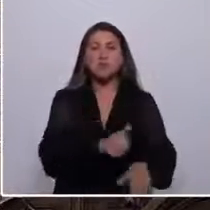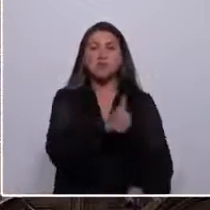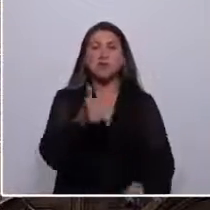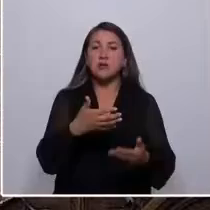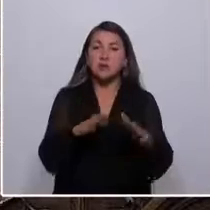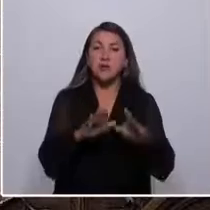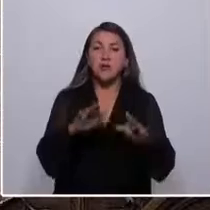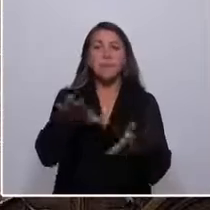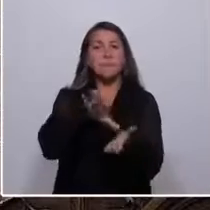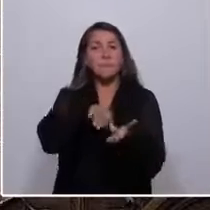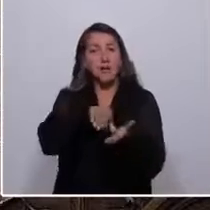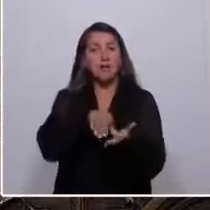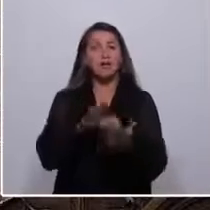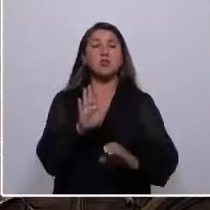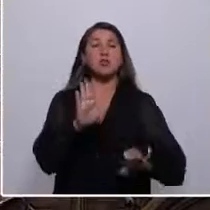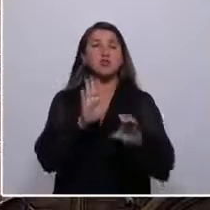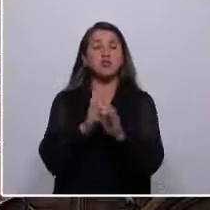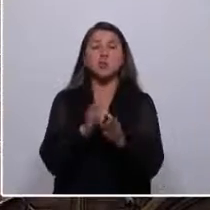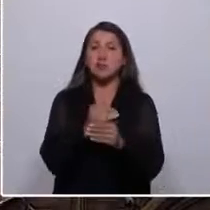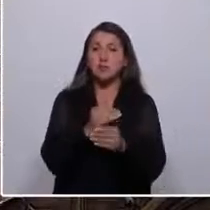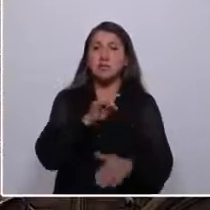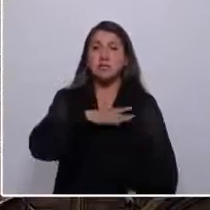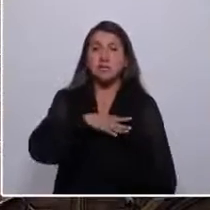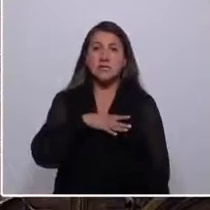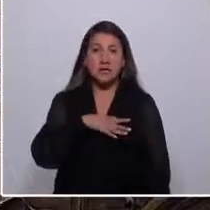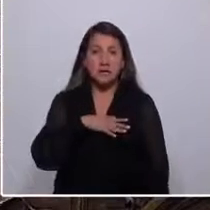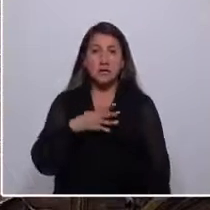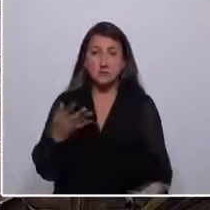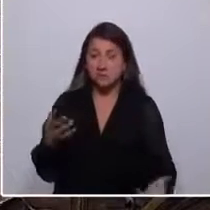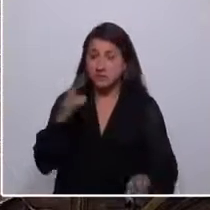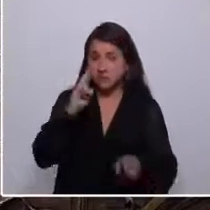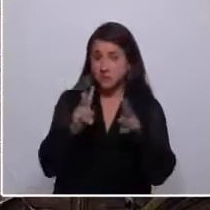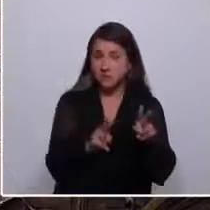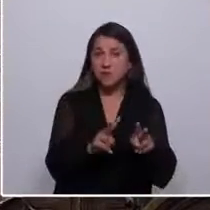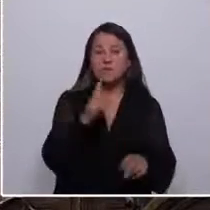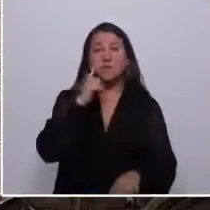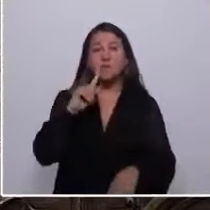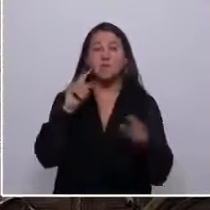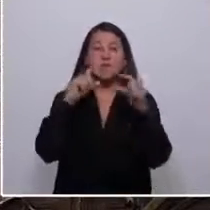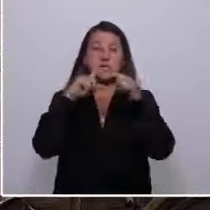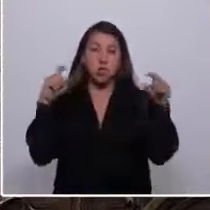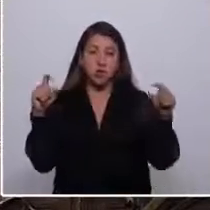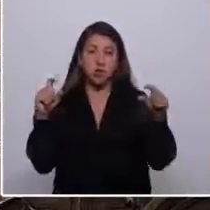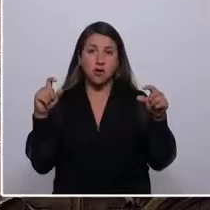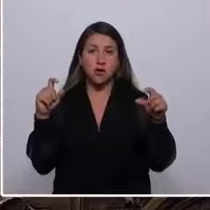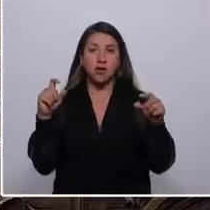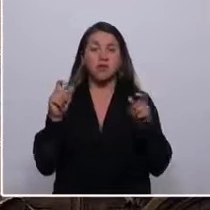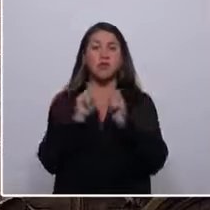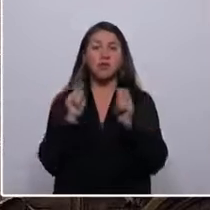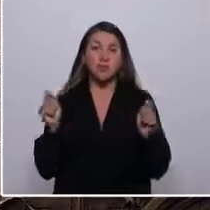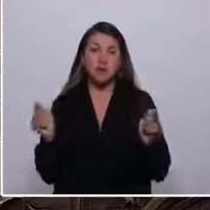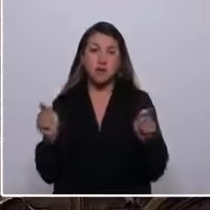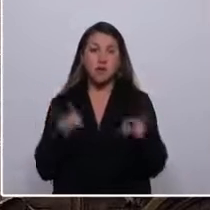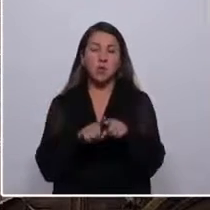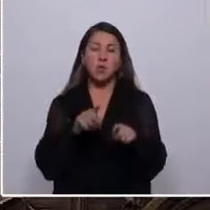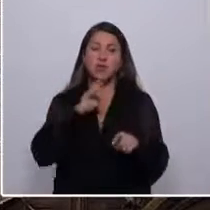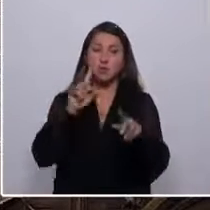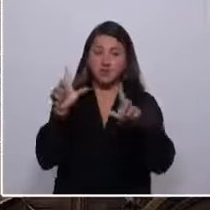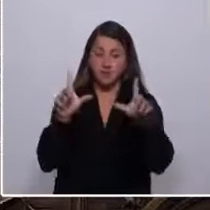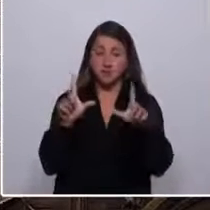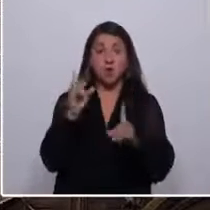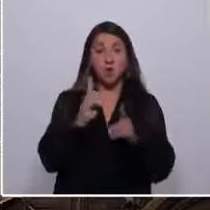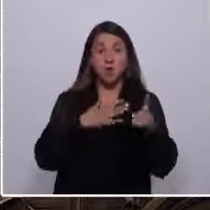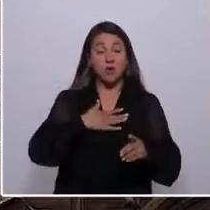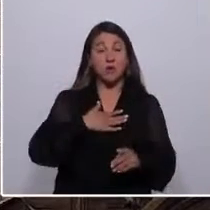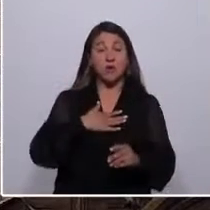la patria, la Constitución tramposa, Chilezuela. Como eslogan de casas comerciales. Mientras algunos queremos